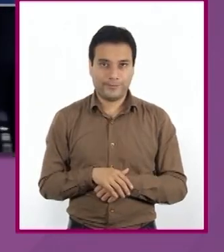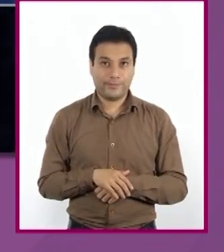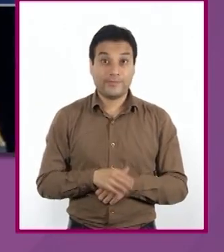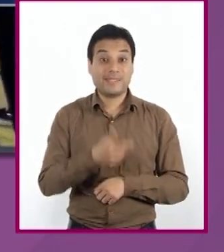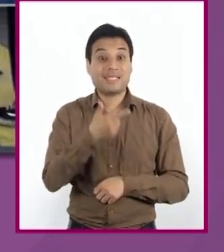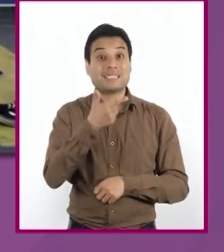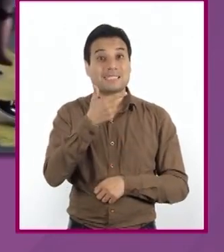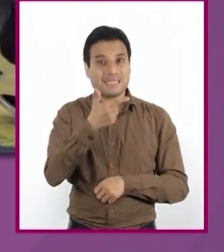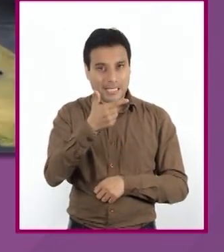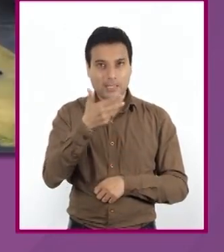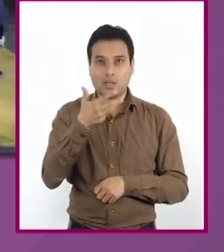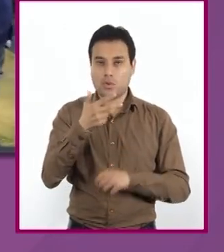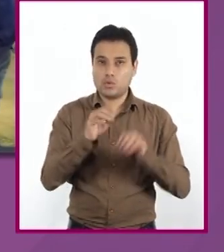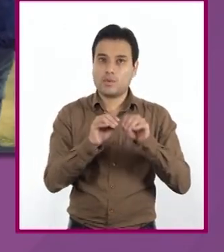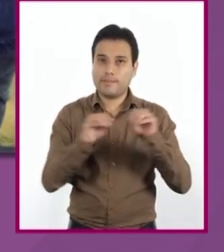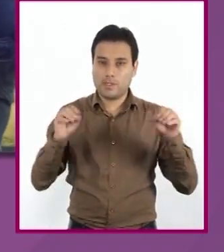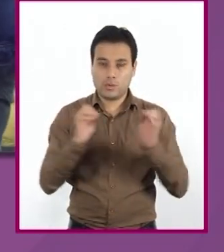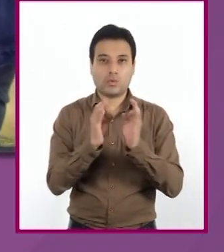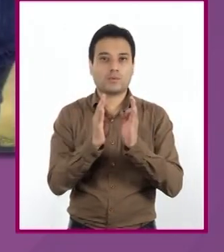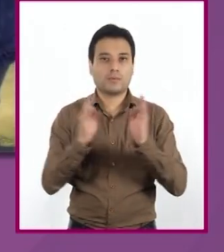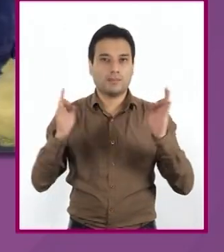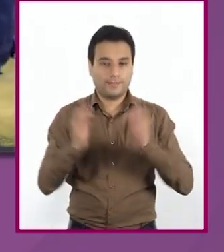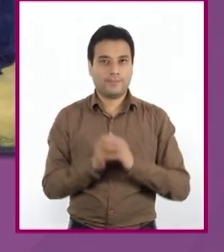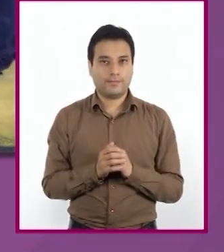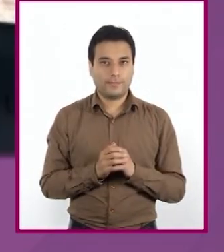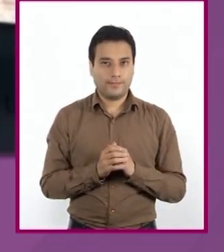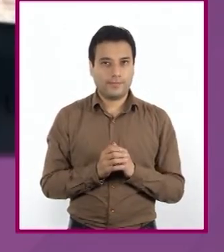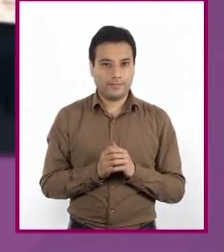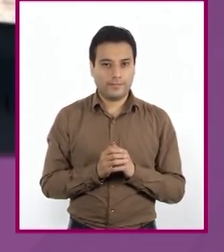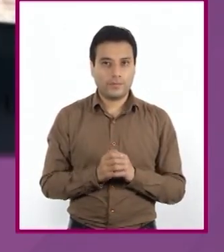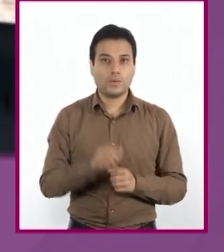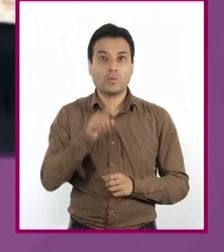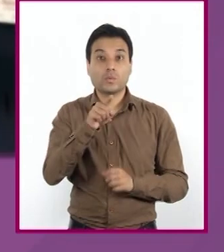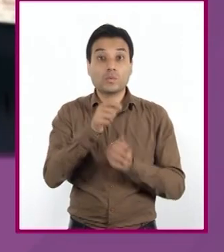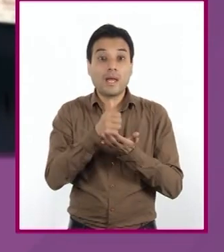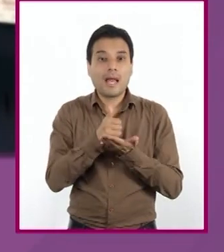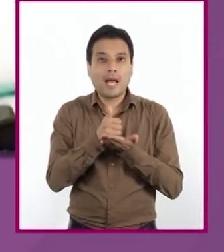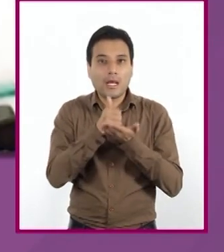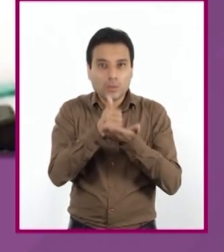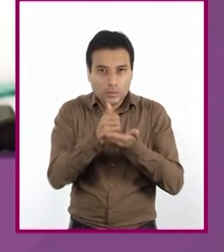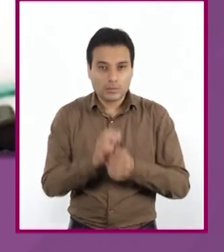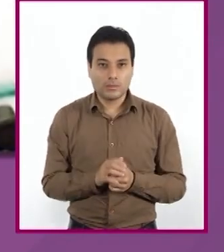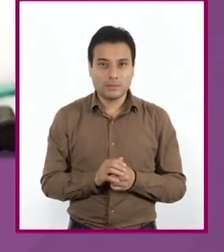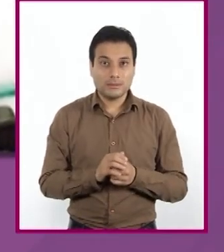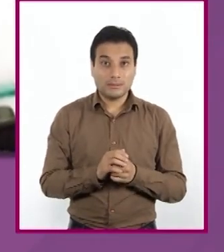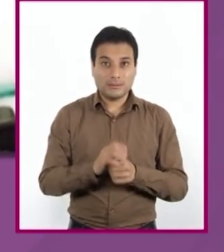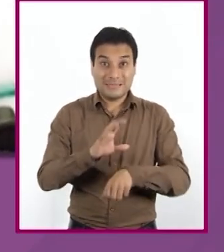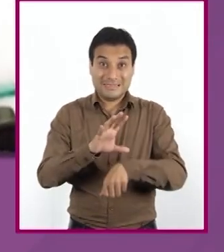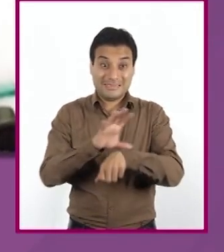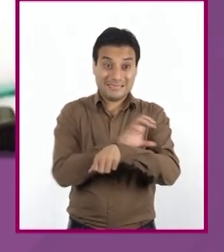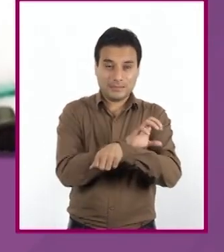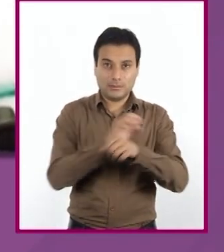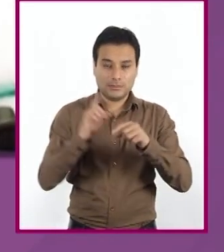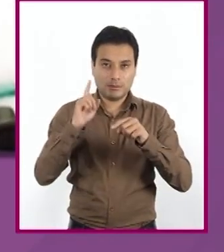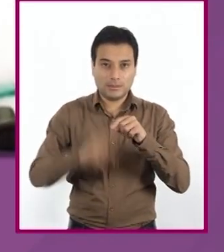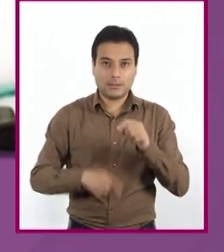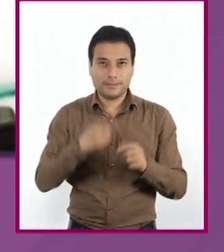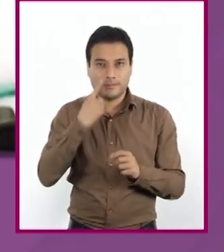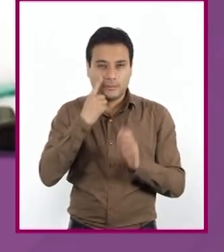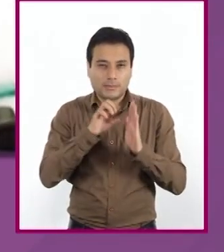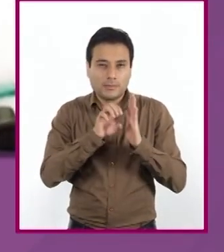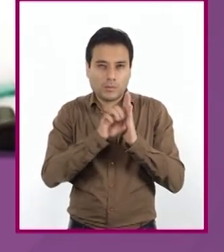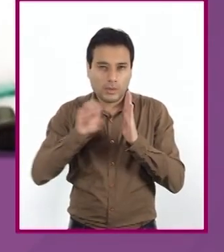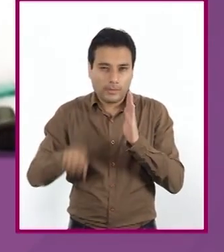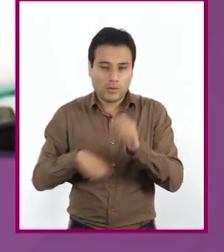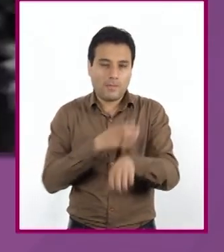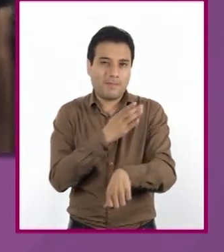7 u 8 metros, así como buscar interrumpir la corriente eléctrica con un material que no sea conductor de electricidad, por ejemplo, un